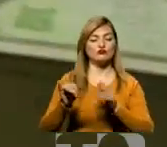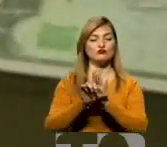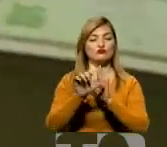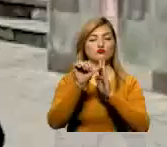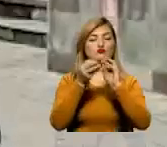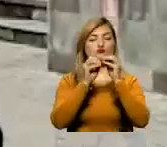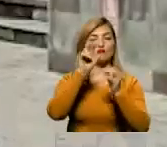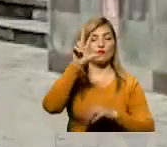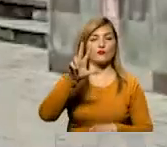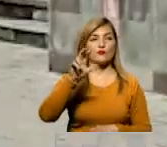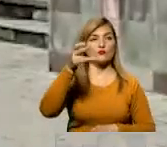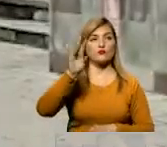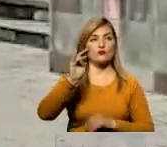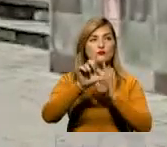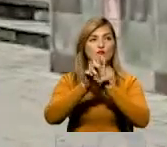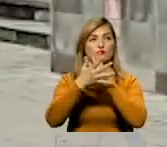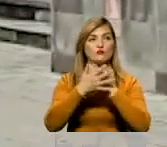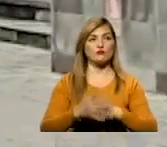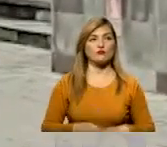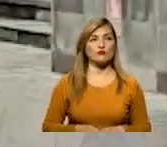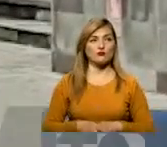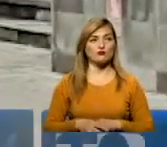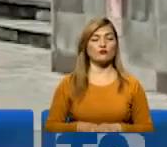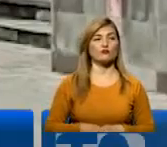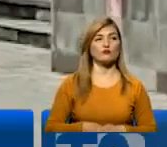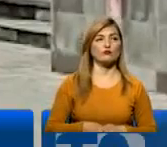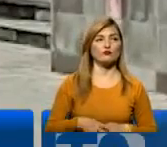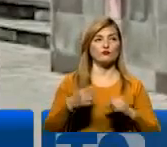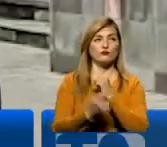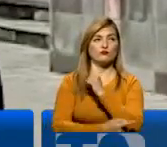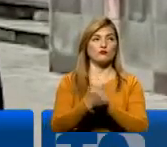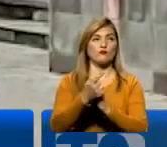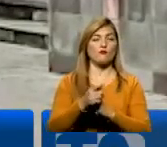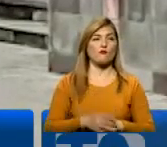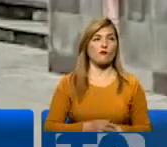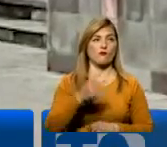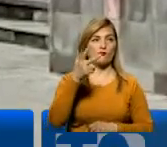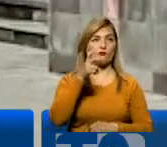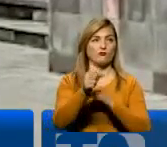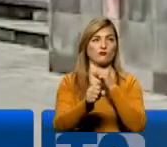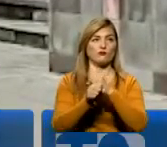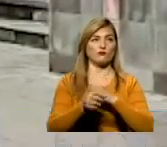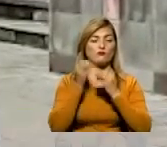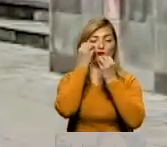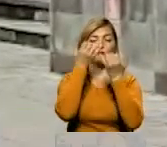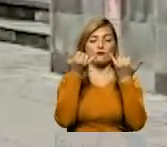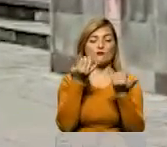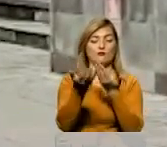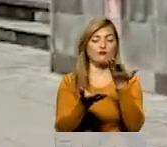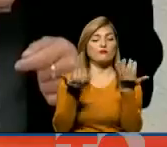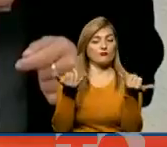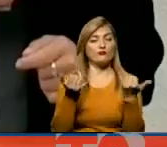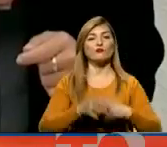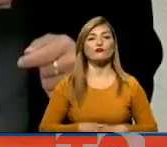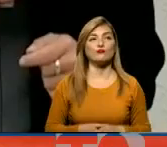artículo 317 del Código Orgánico Integral Penal, podría recibir una pena de hasta 13 años. Esto es lo que les podemos compartir al momento